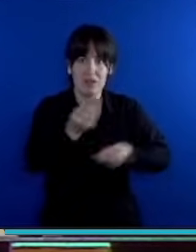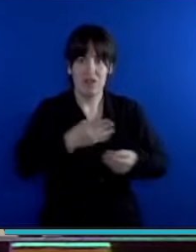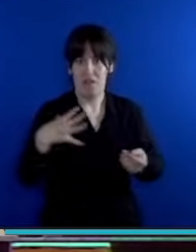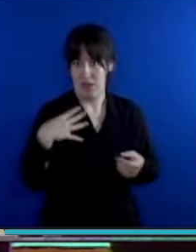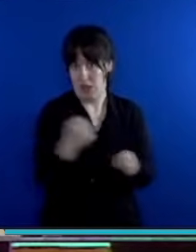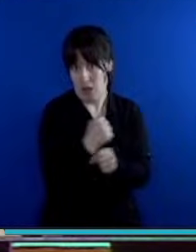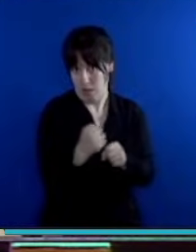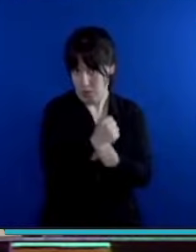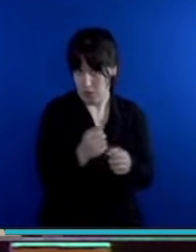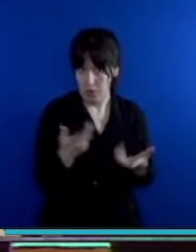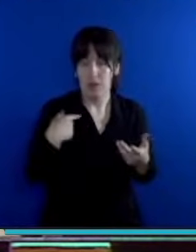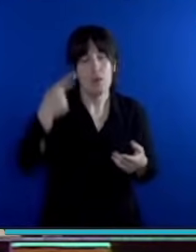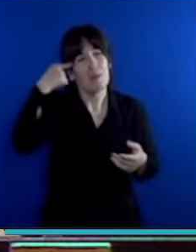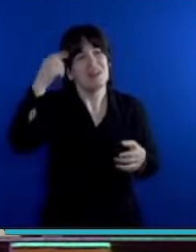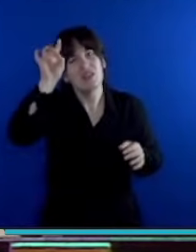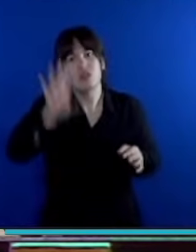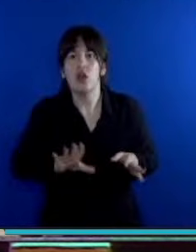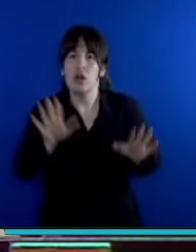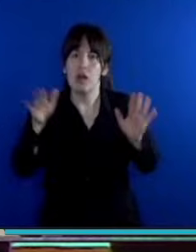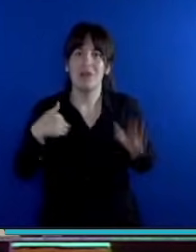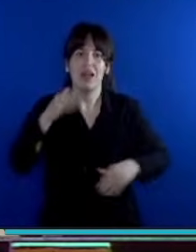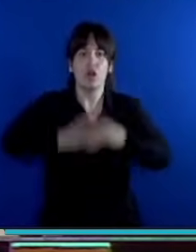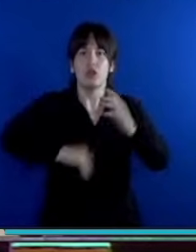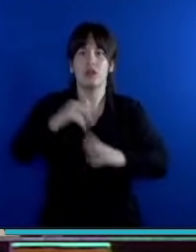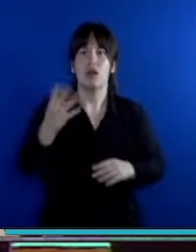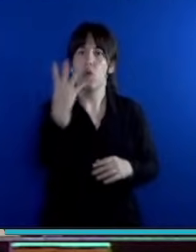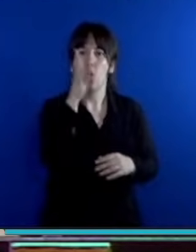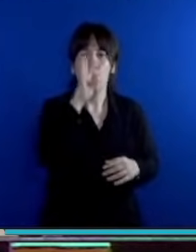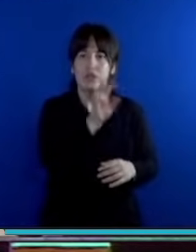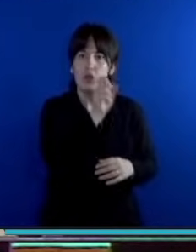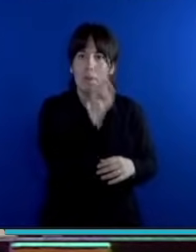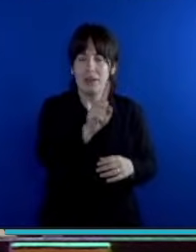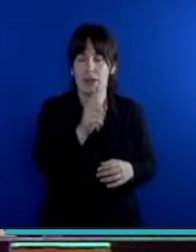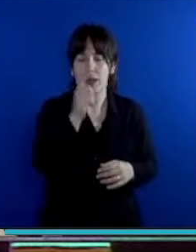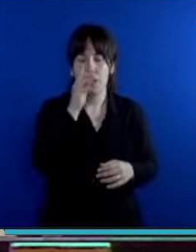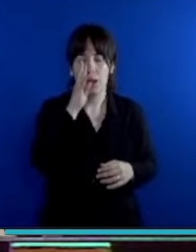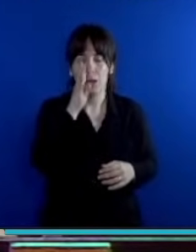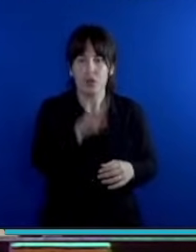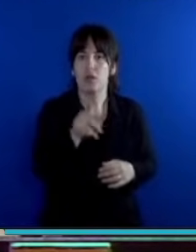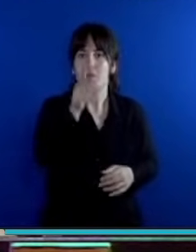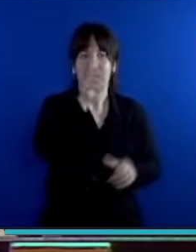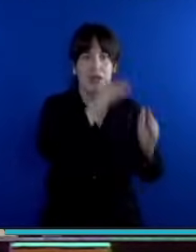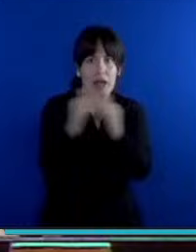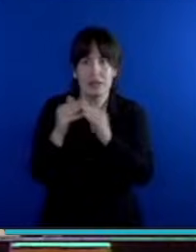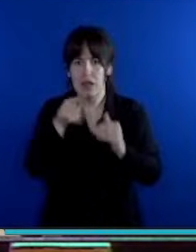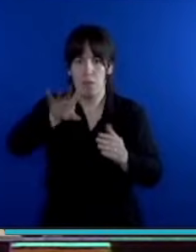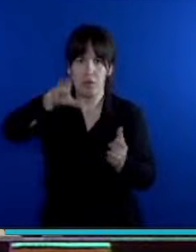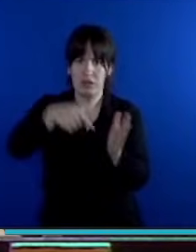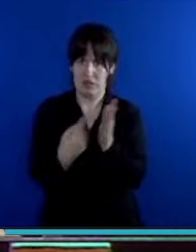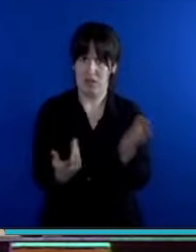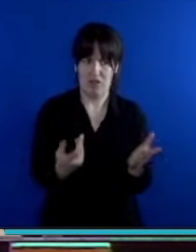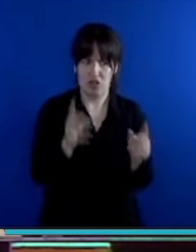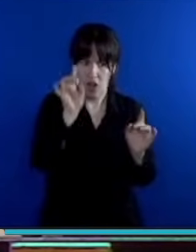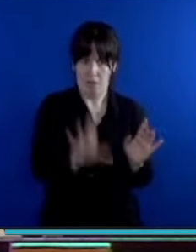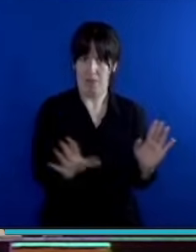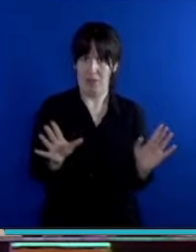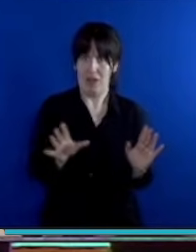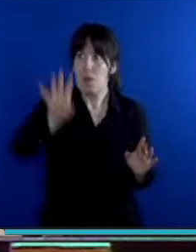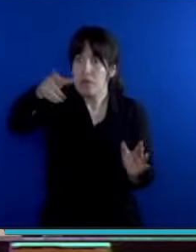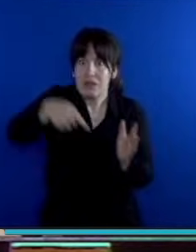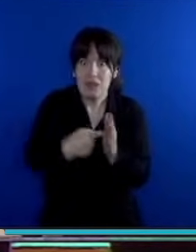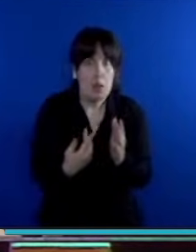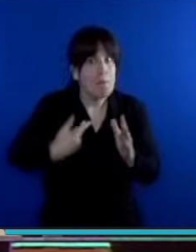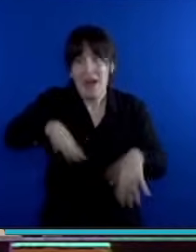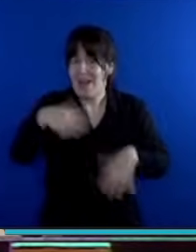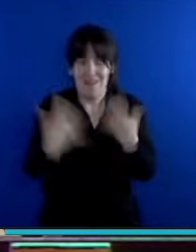aprobó contemplaba solamente la construcción de 4.000 viviendas en la provincia de Buenos Aires, cuando la provincia de Buenos Aires es la provincia que más